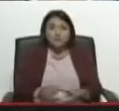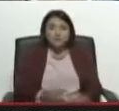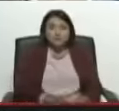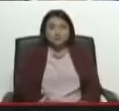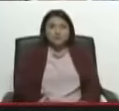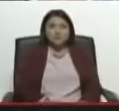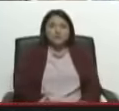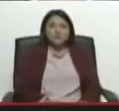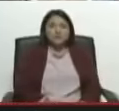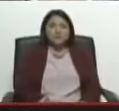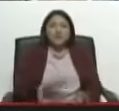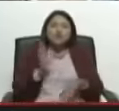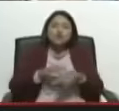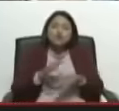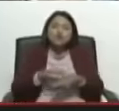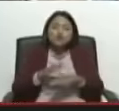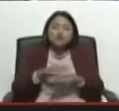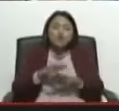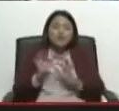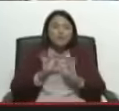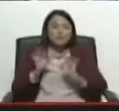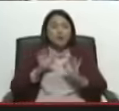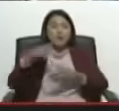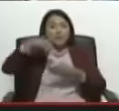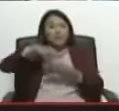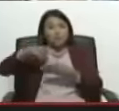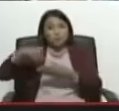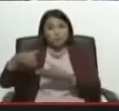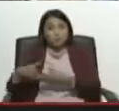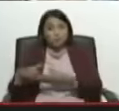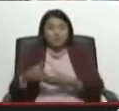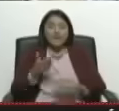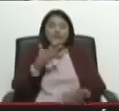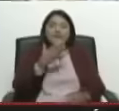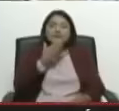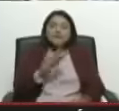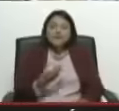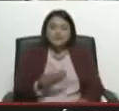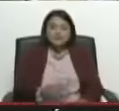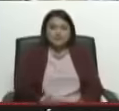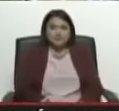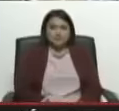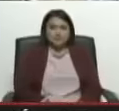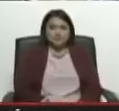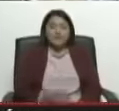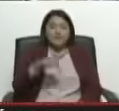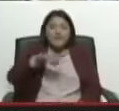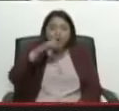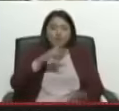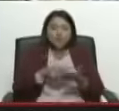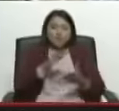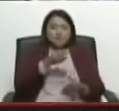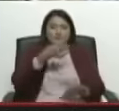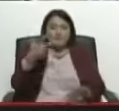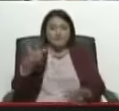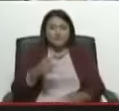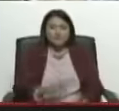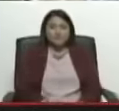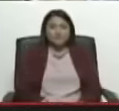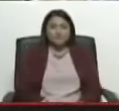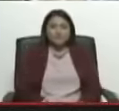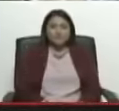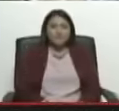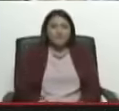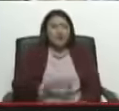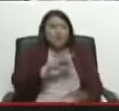o el referéndum consultivo del 3 de diciembre de este año. Todos los